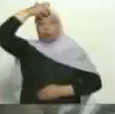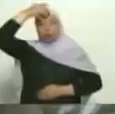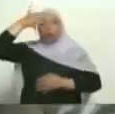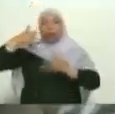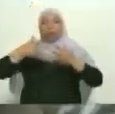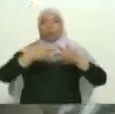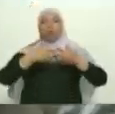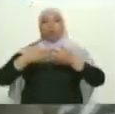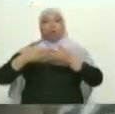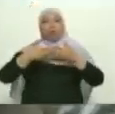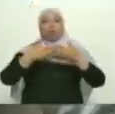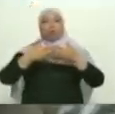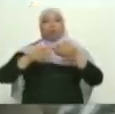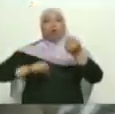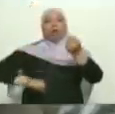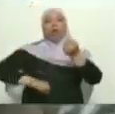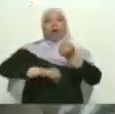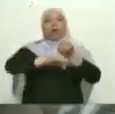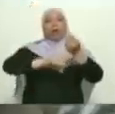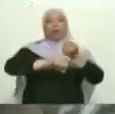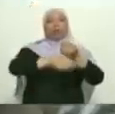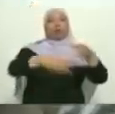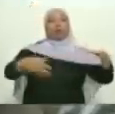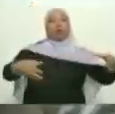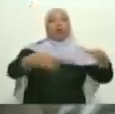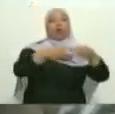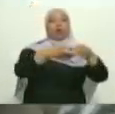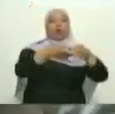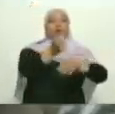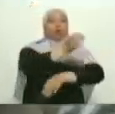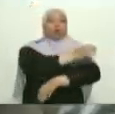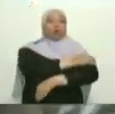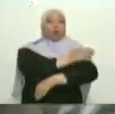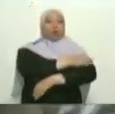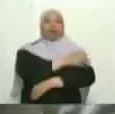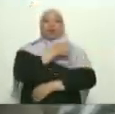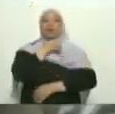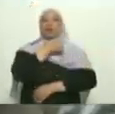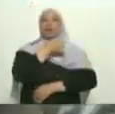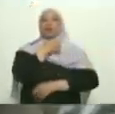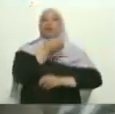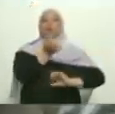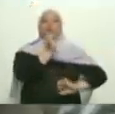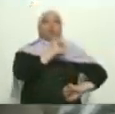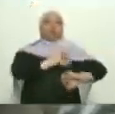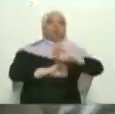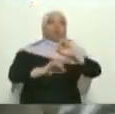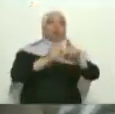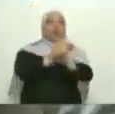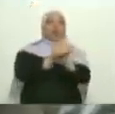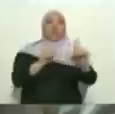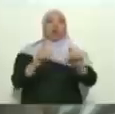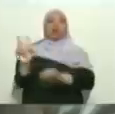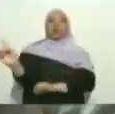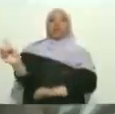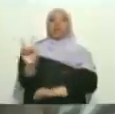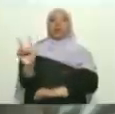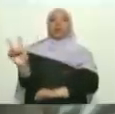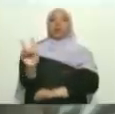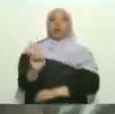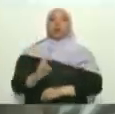marionetas a un grupo de antivenezolanos que quisieron elegirse,